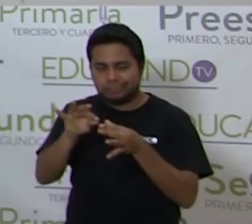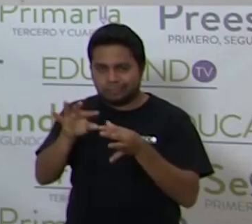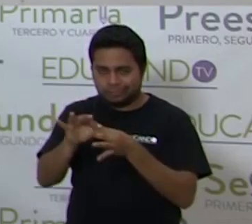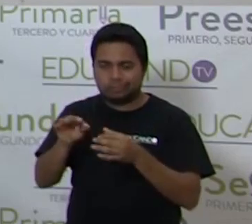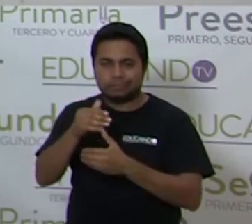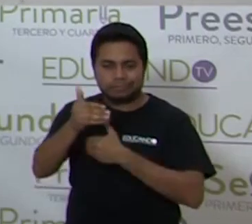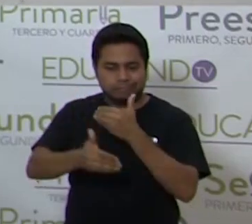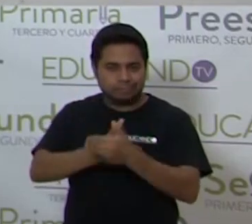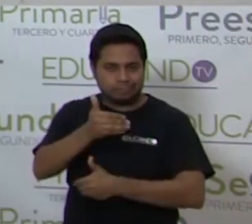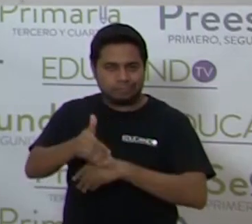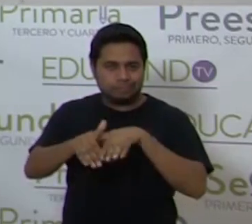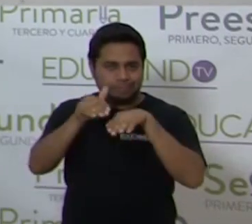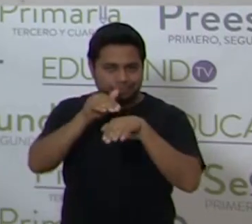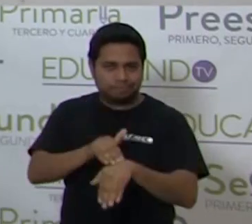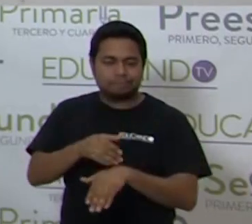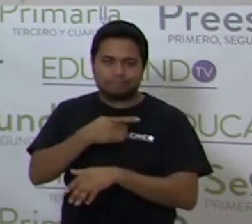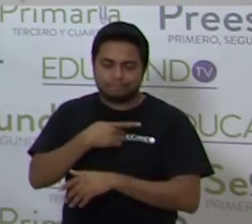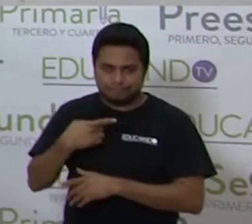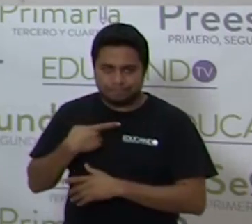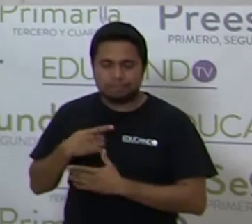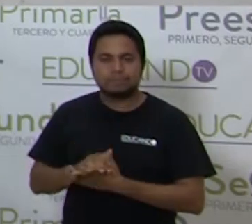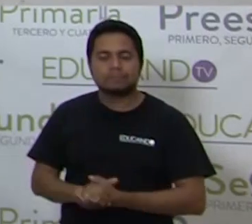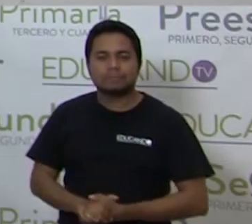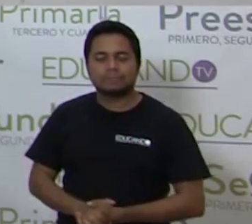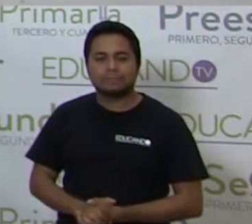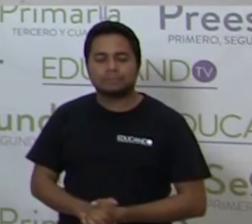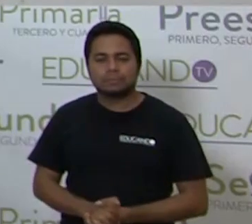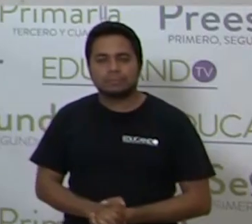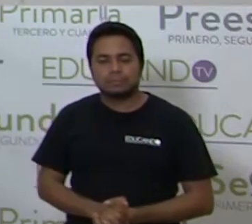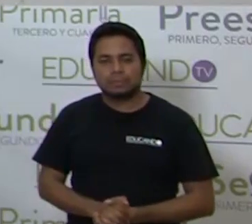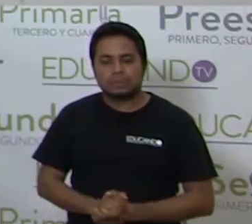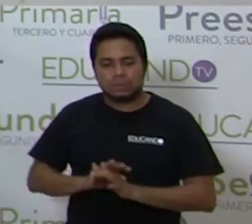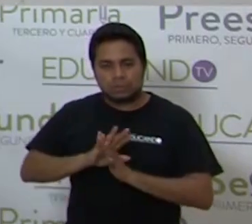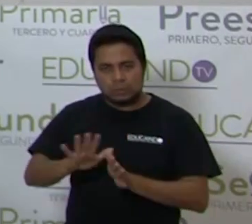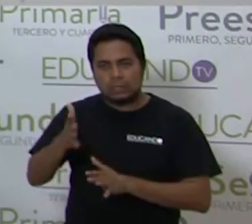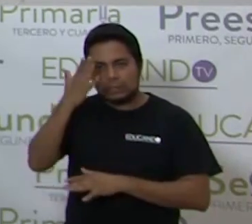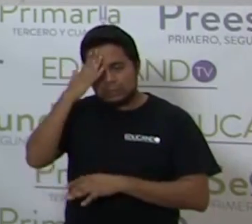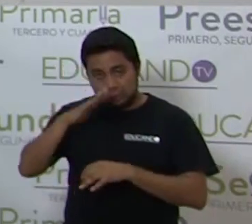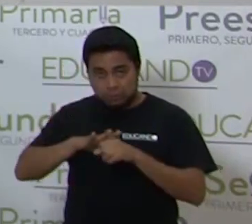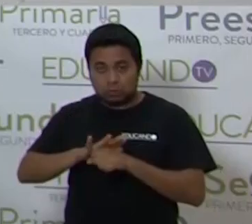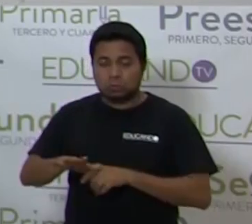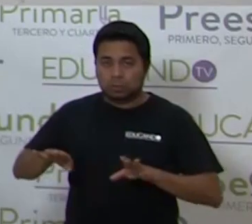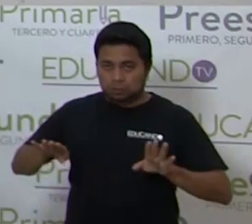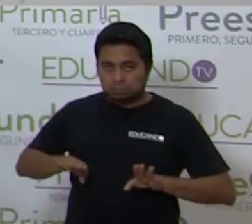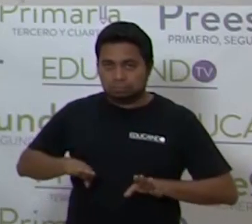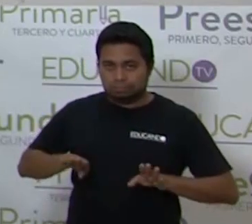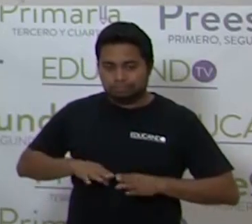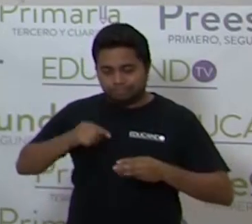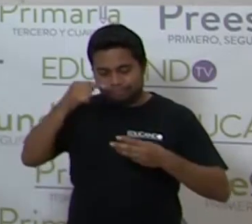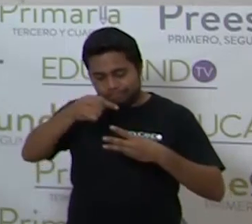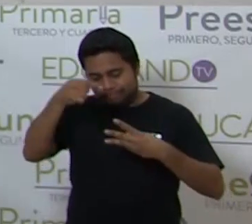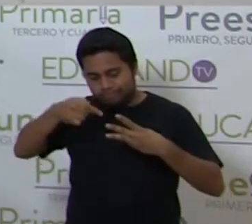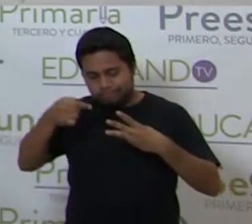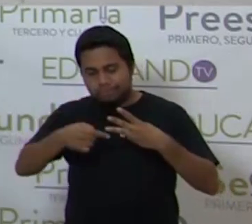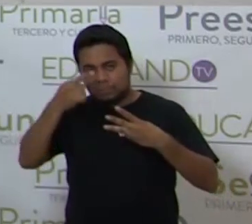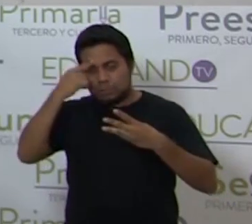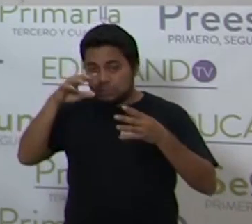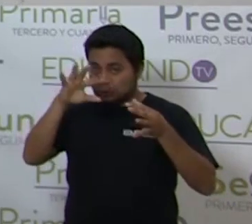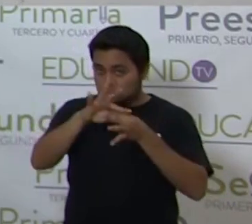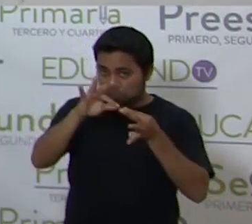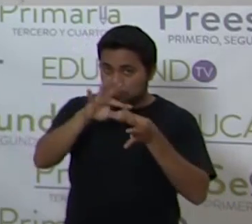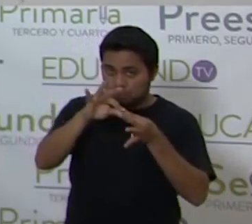tomar. Ahora bien, después de haber conocido las características que son fundamentales de las instrucciones para